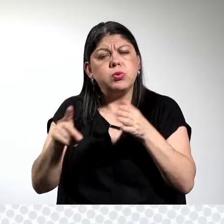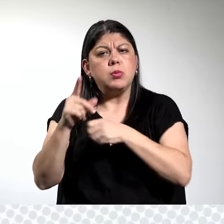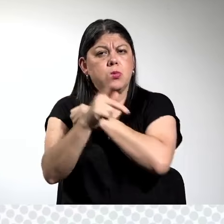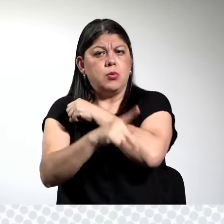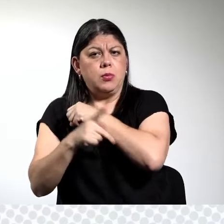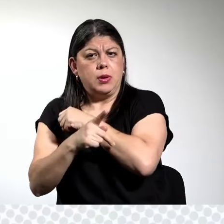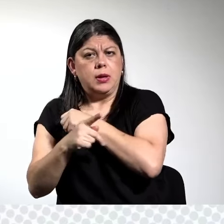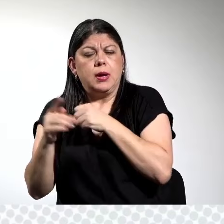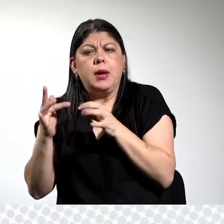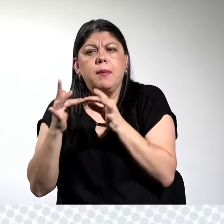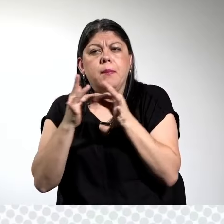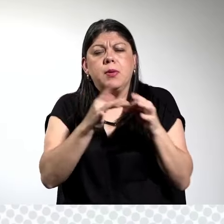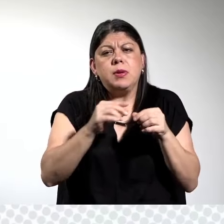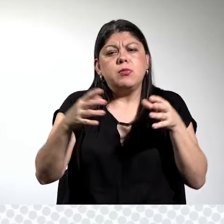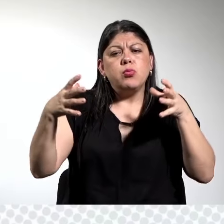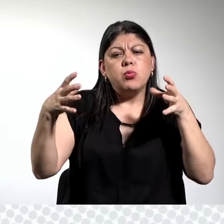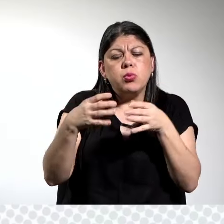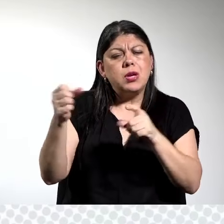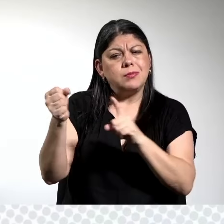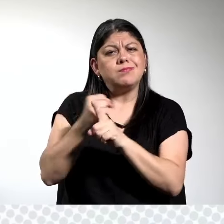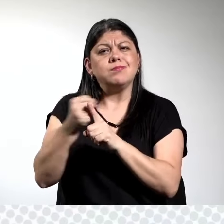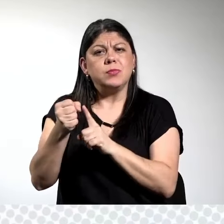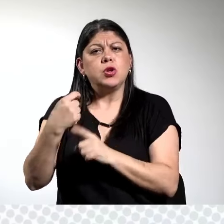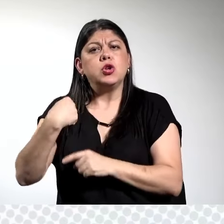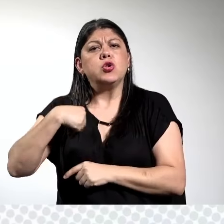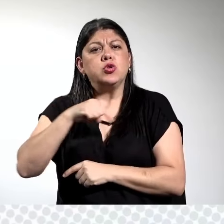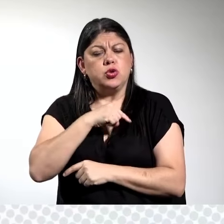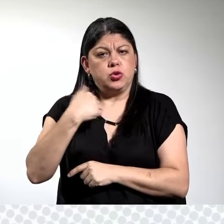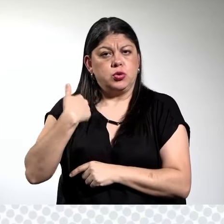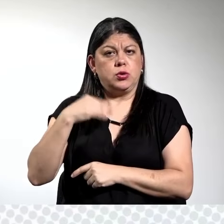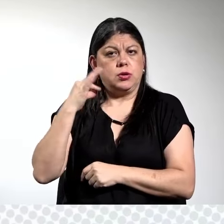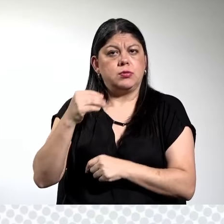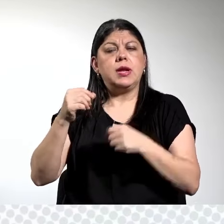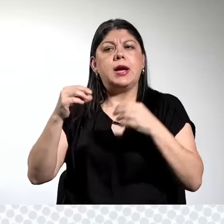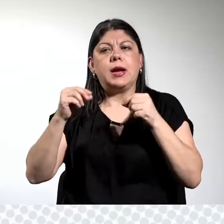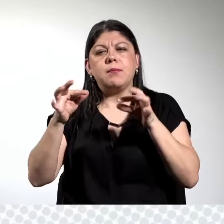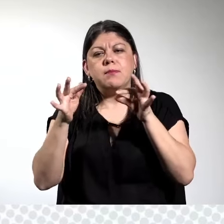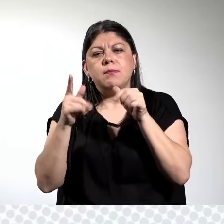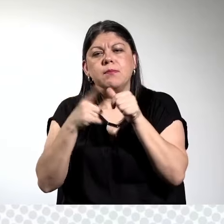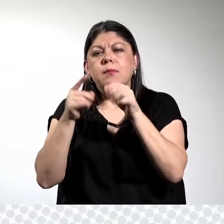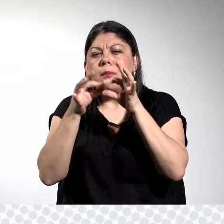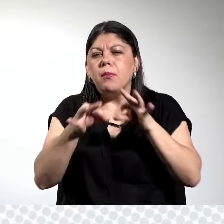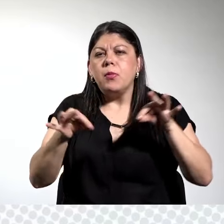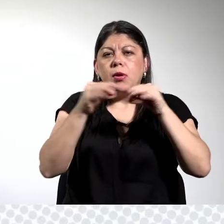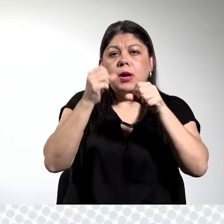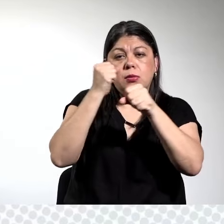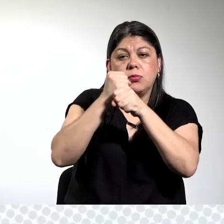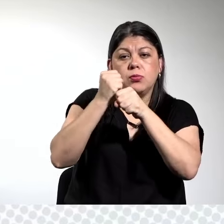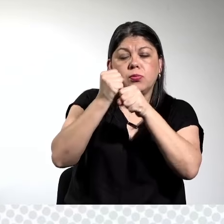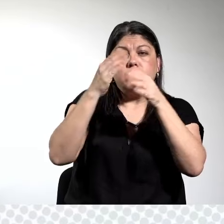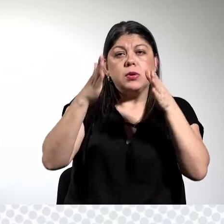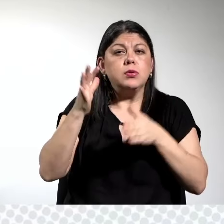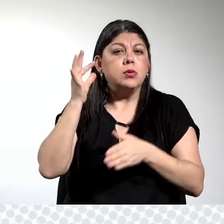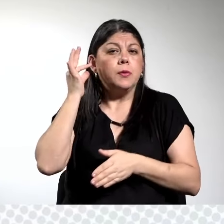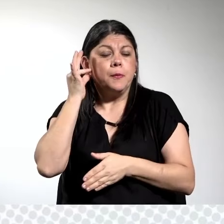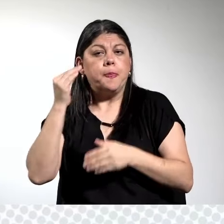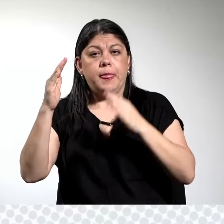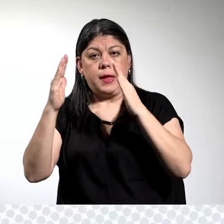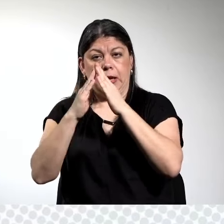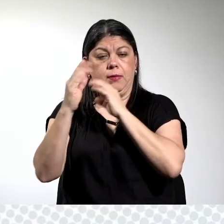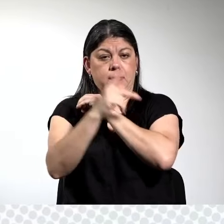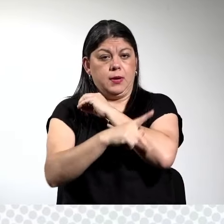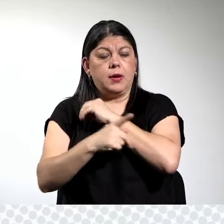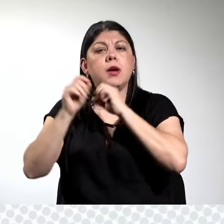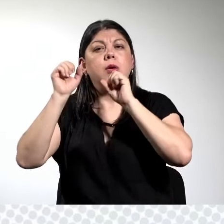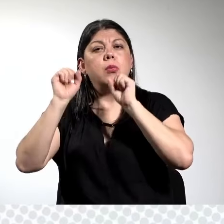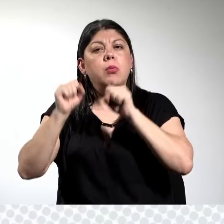suelen ser pues una población muy maltratada. Para nosotras y nosotros es una gran prioridad que las mujeres trabajadoras y las mujeres de todo que viven en el país